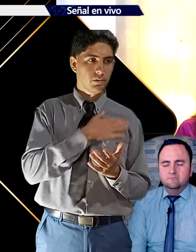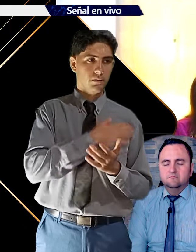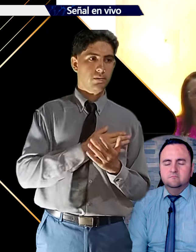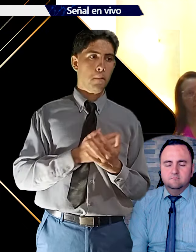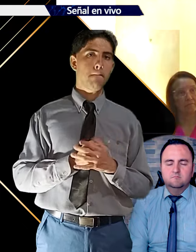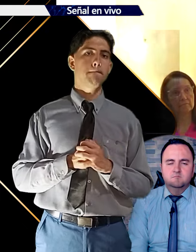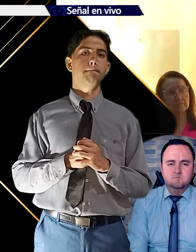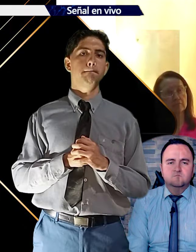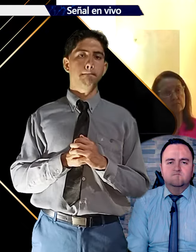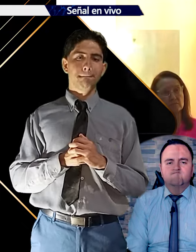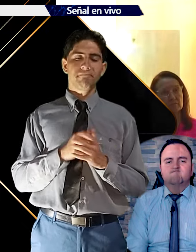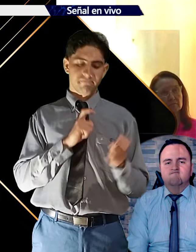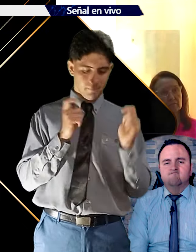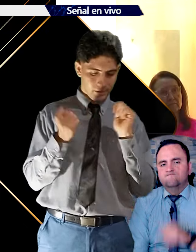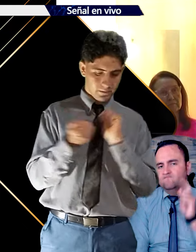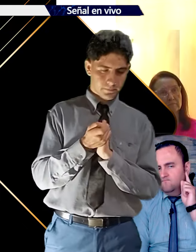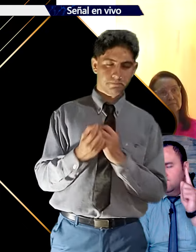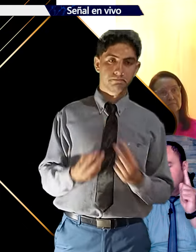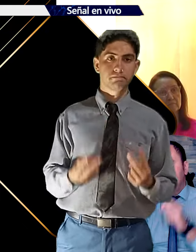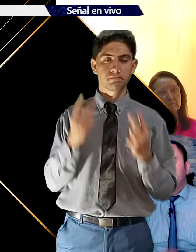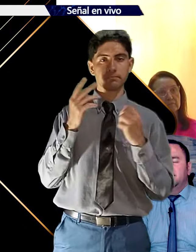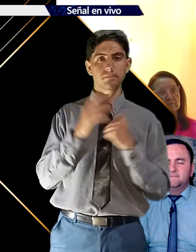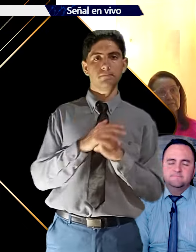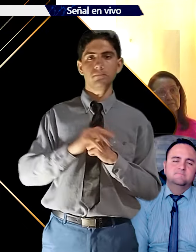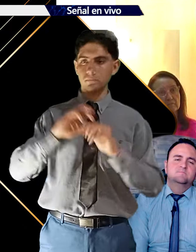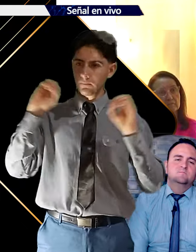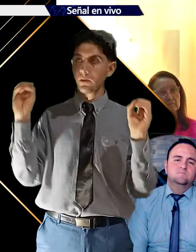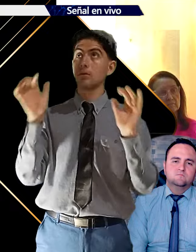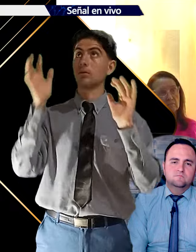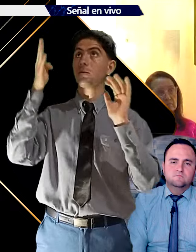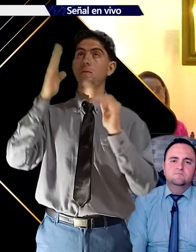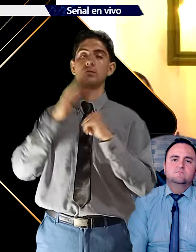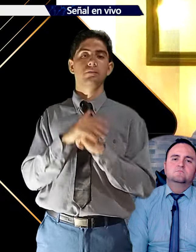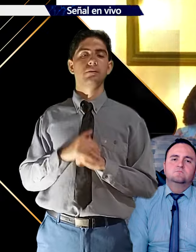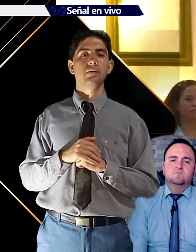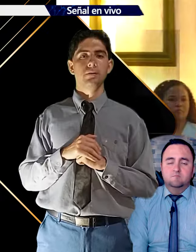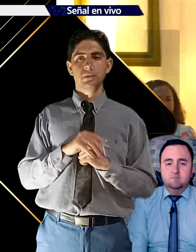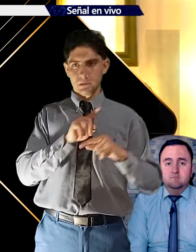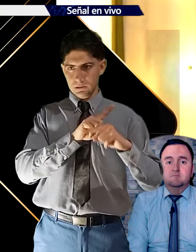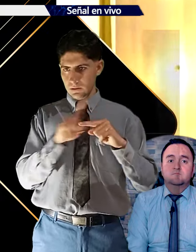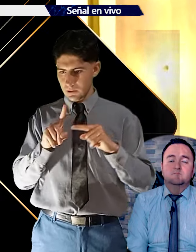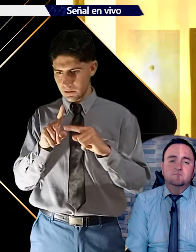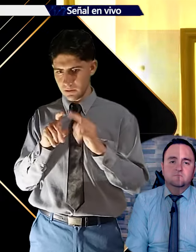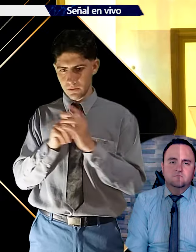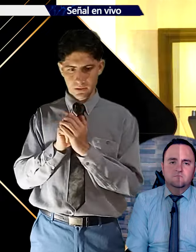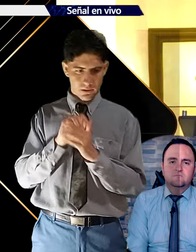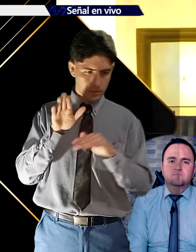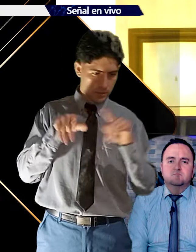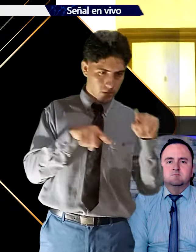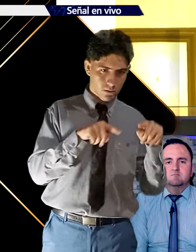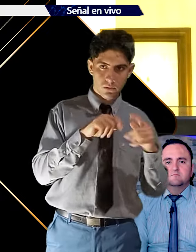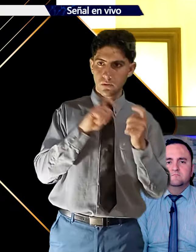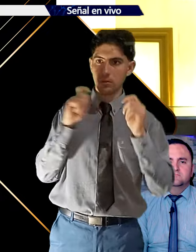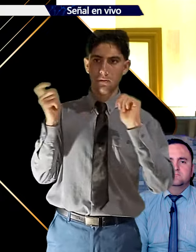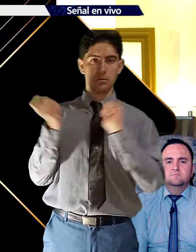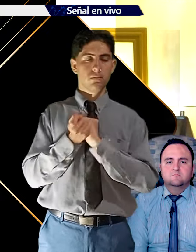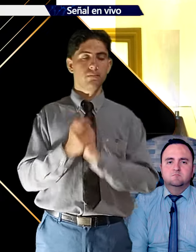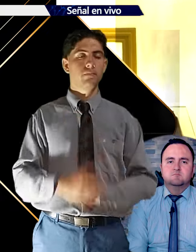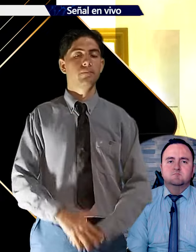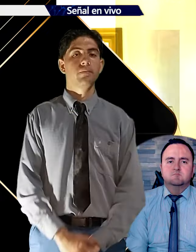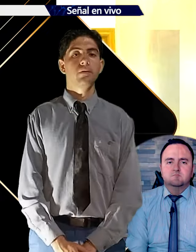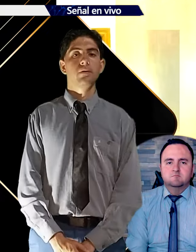tiene, se la enseñes de lo que es el perdón, de lo que es reconocer y lo que es hacer cambio. Y ve, hermano, lo digo para la gloria y la honra del Señor. En